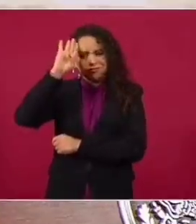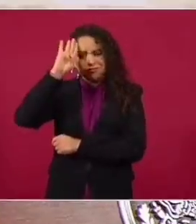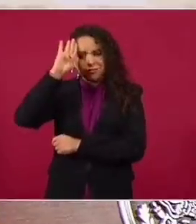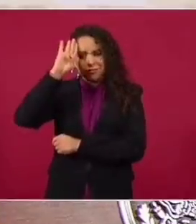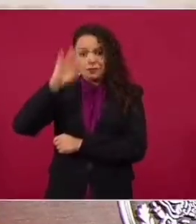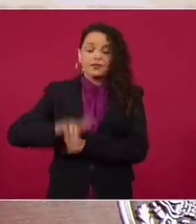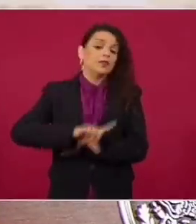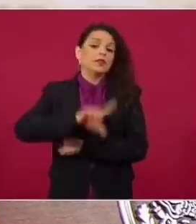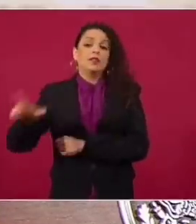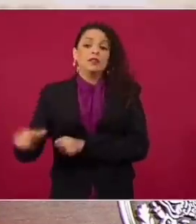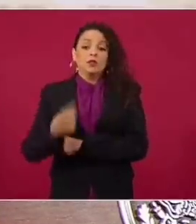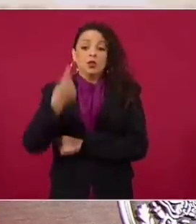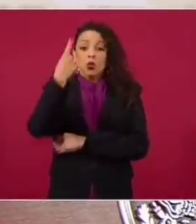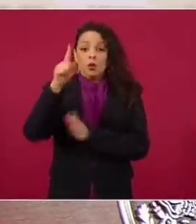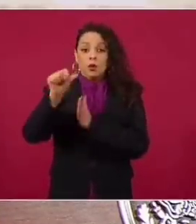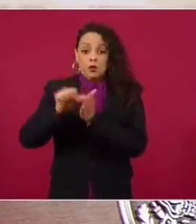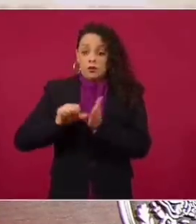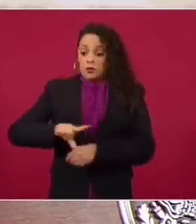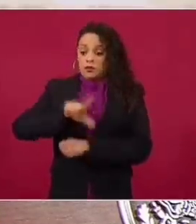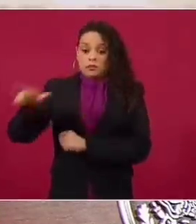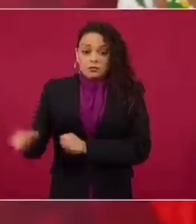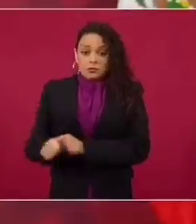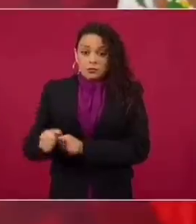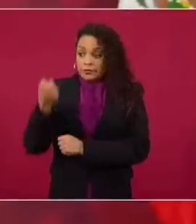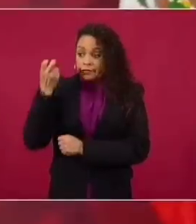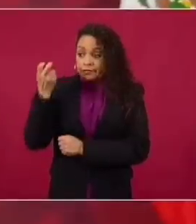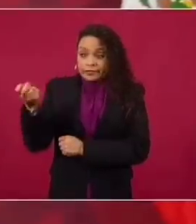Al mes, esas acciones